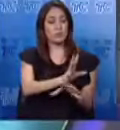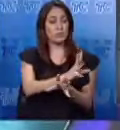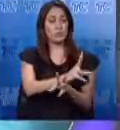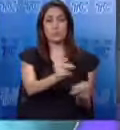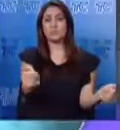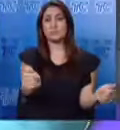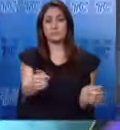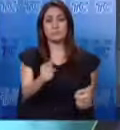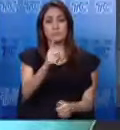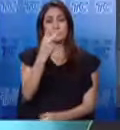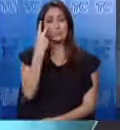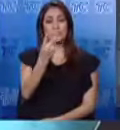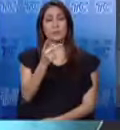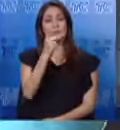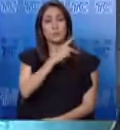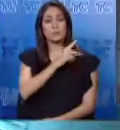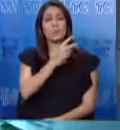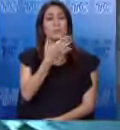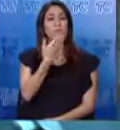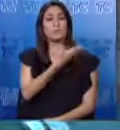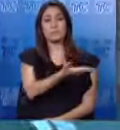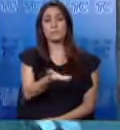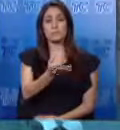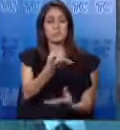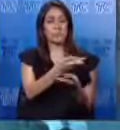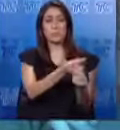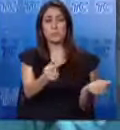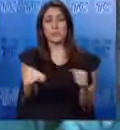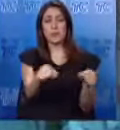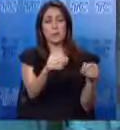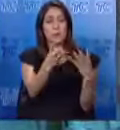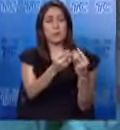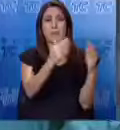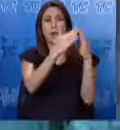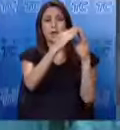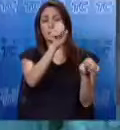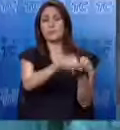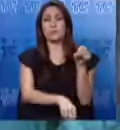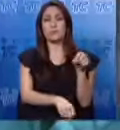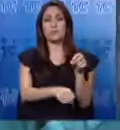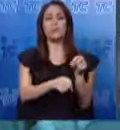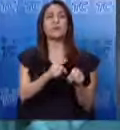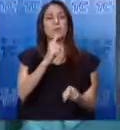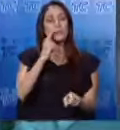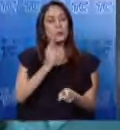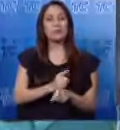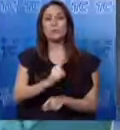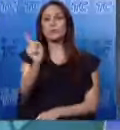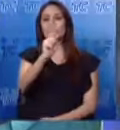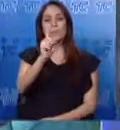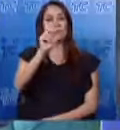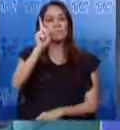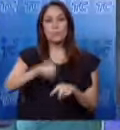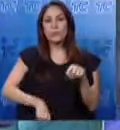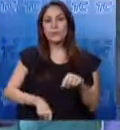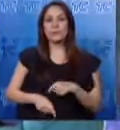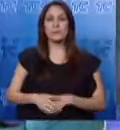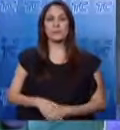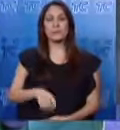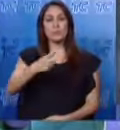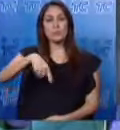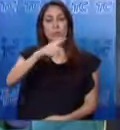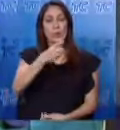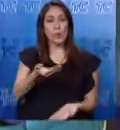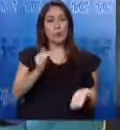cinco minutos y se acabó. Por eso, no podemos permitir que arrasen la